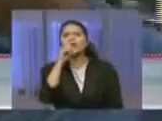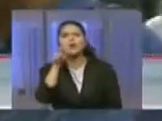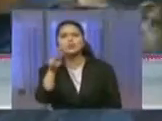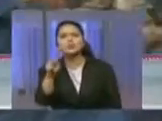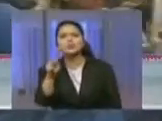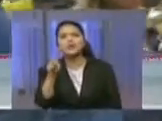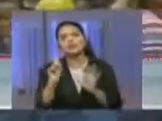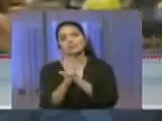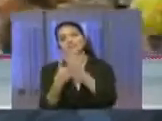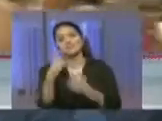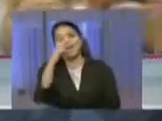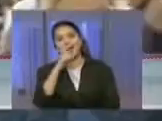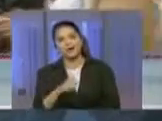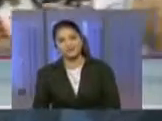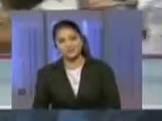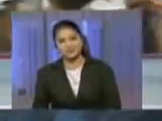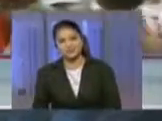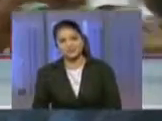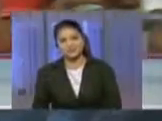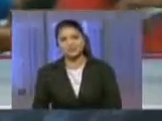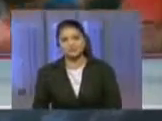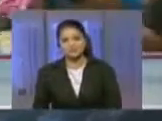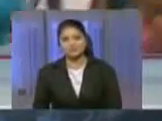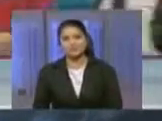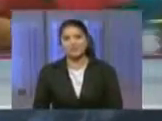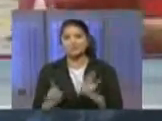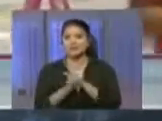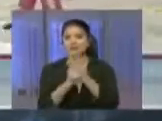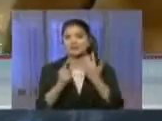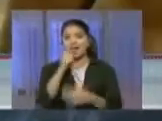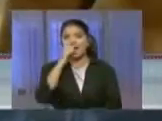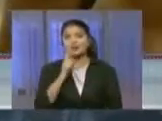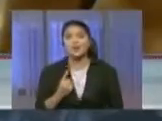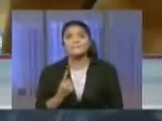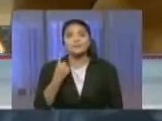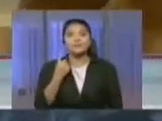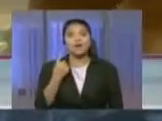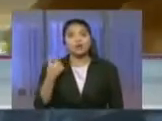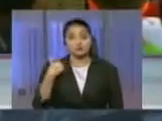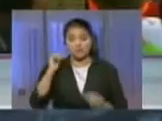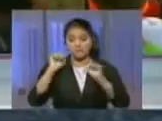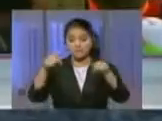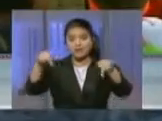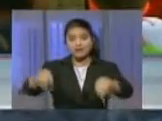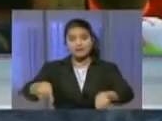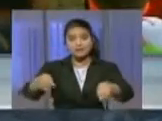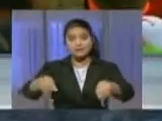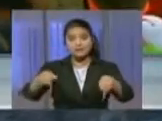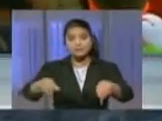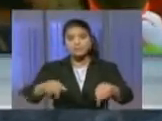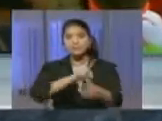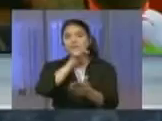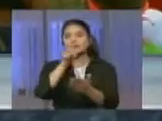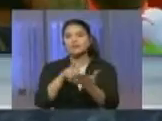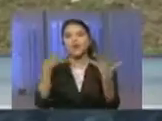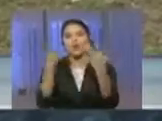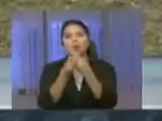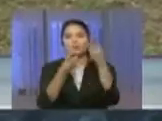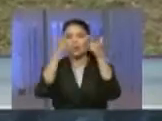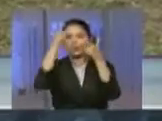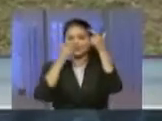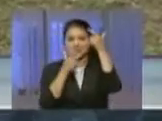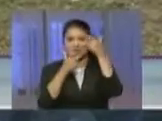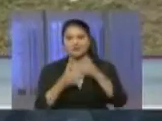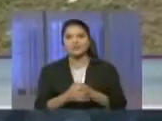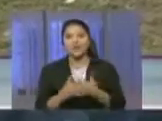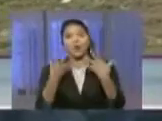16 16 años la primera vez que yo entré aquí entré con el comandante Chávez